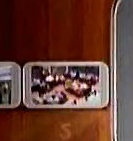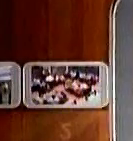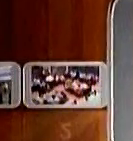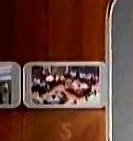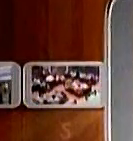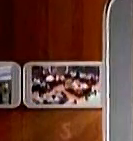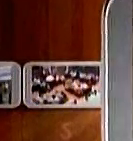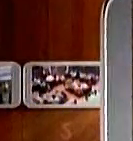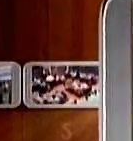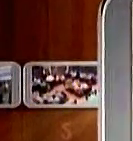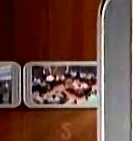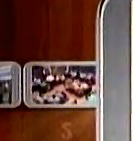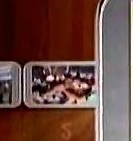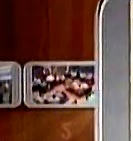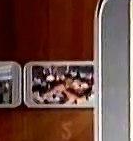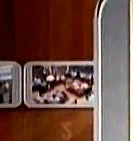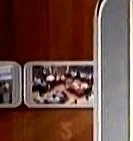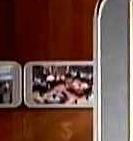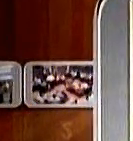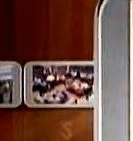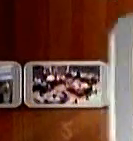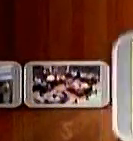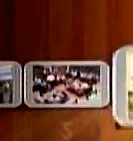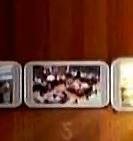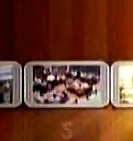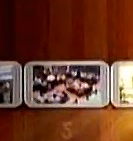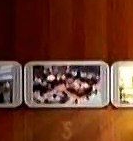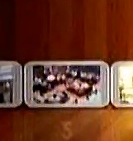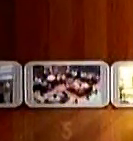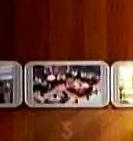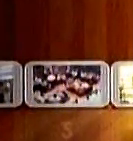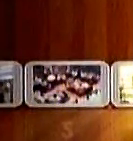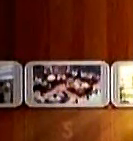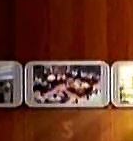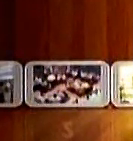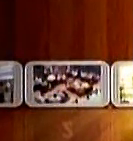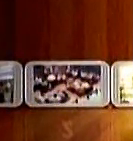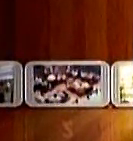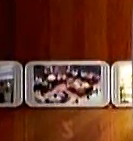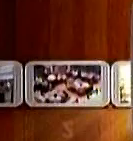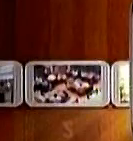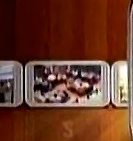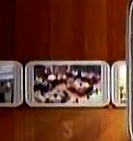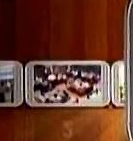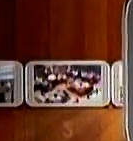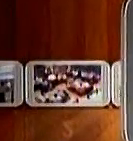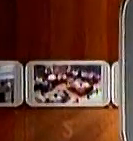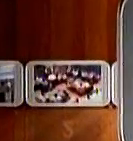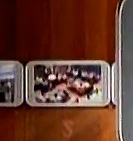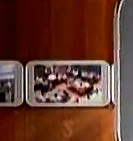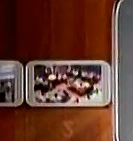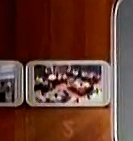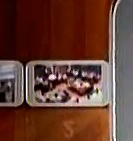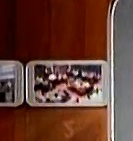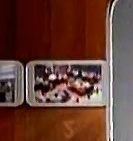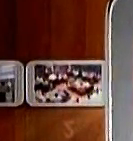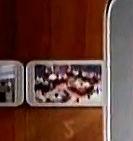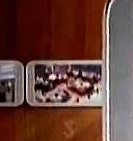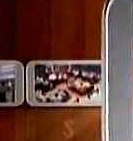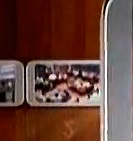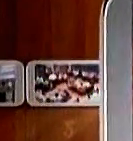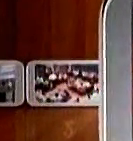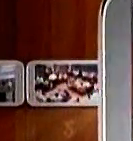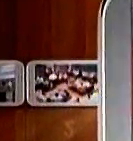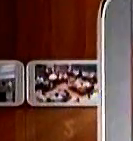de Pereira y Manizales. Cafeterías y panadería integral. Los rinconcitos esotéricos y todo sobre el Feng